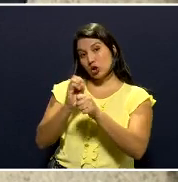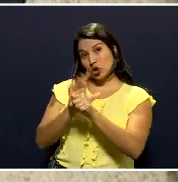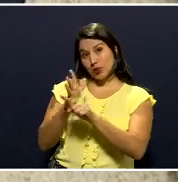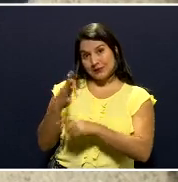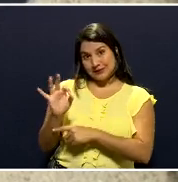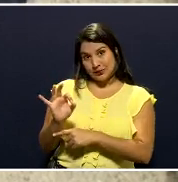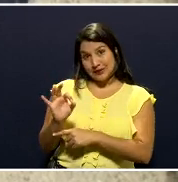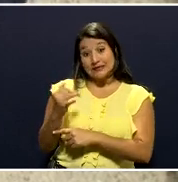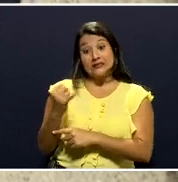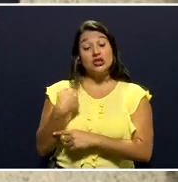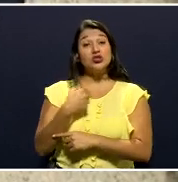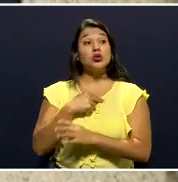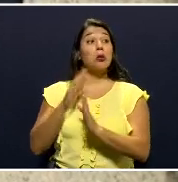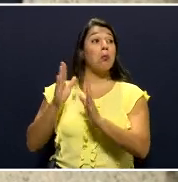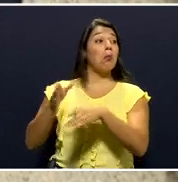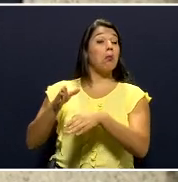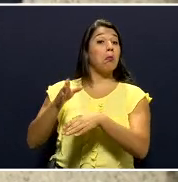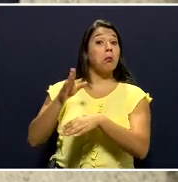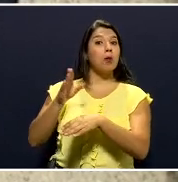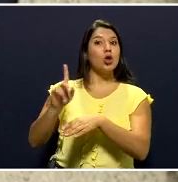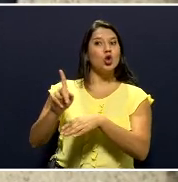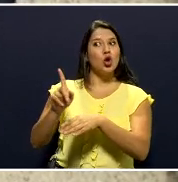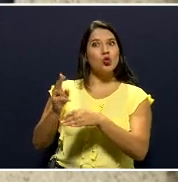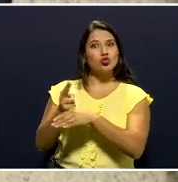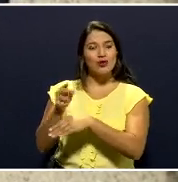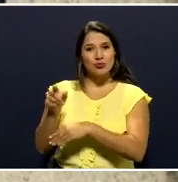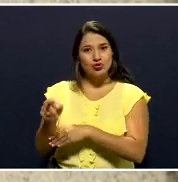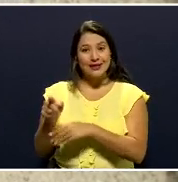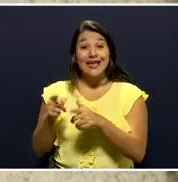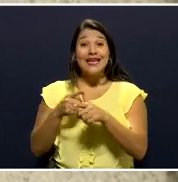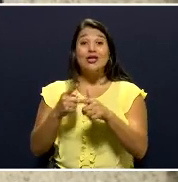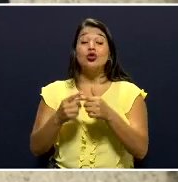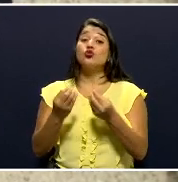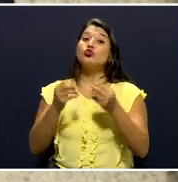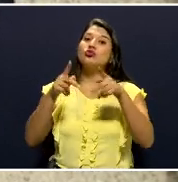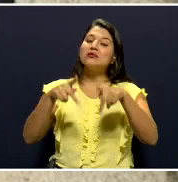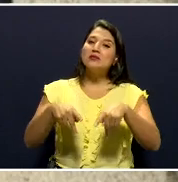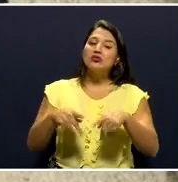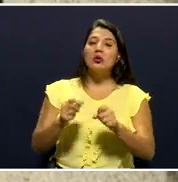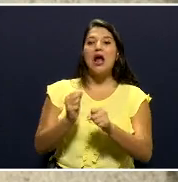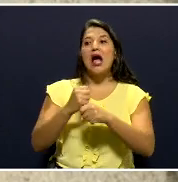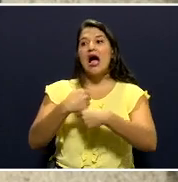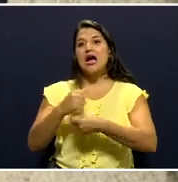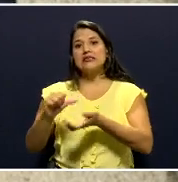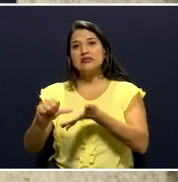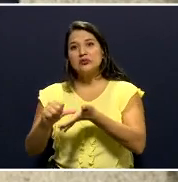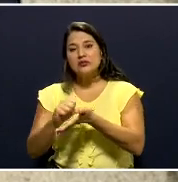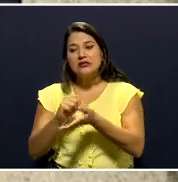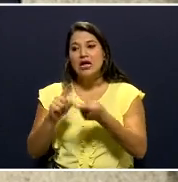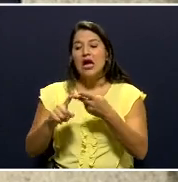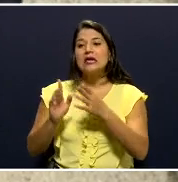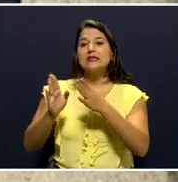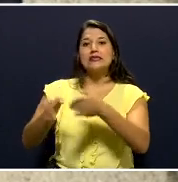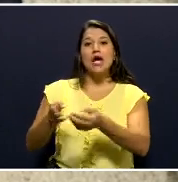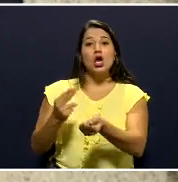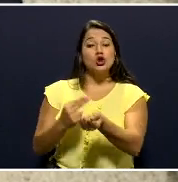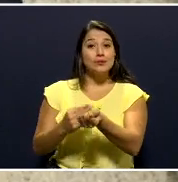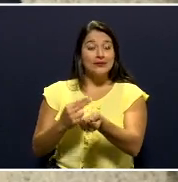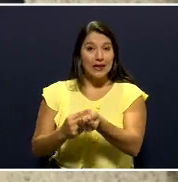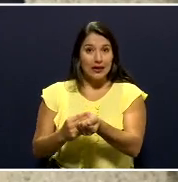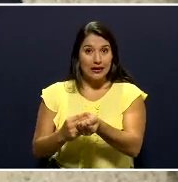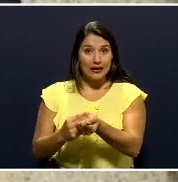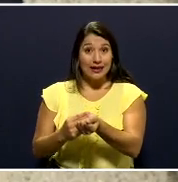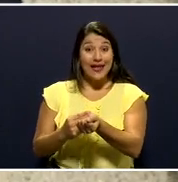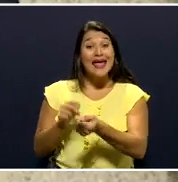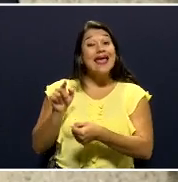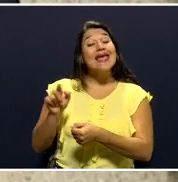está en rehabilitación, hay pacientes que van a estar haciéndose cirugías, van a estar hospitalizados. Esos pacientes